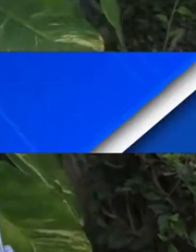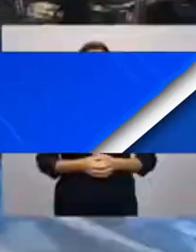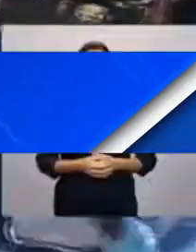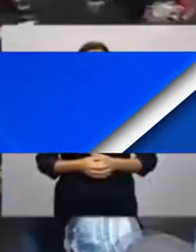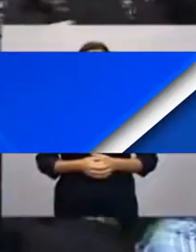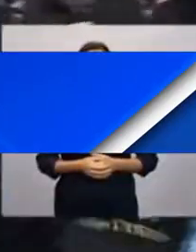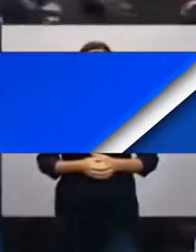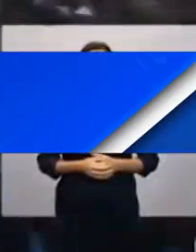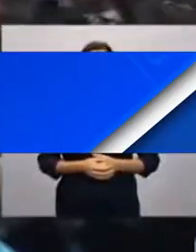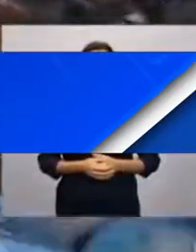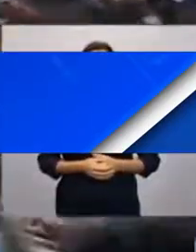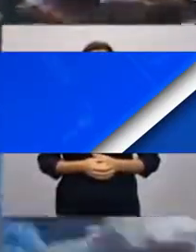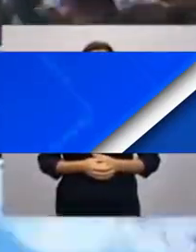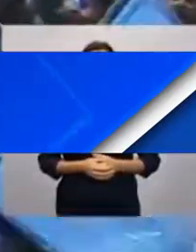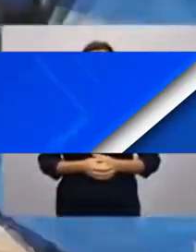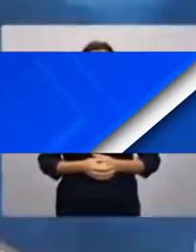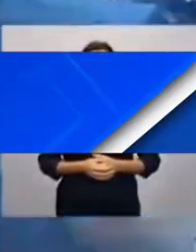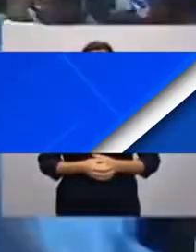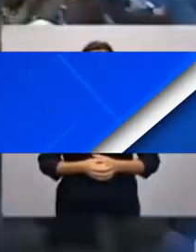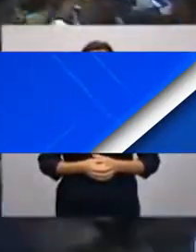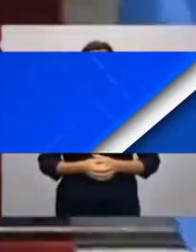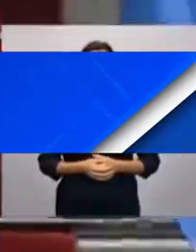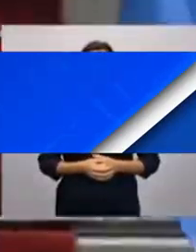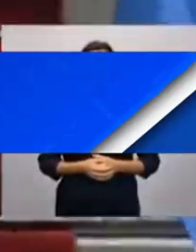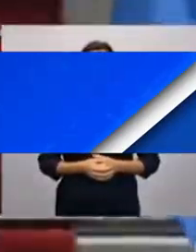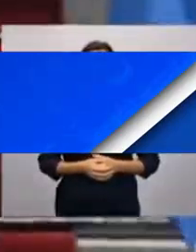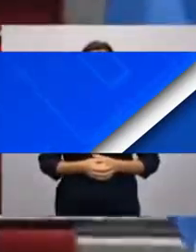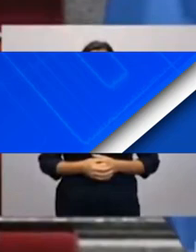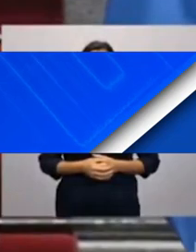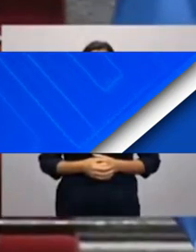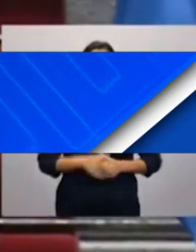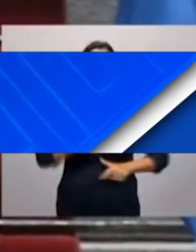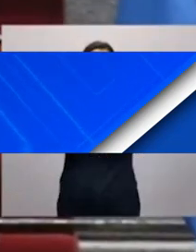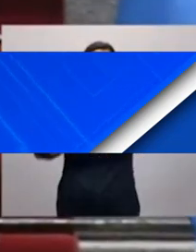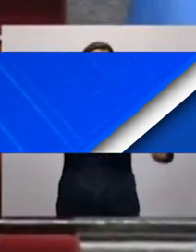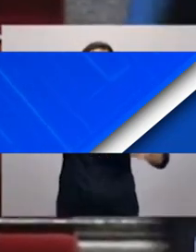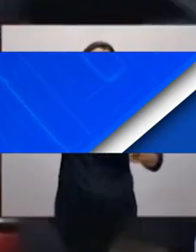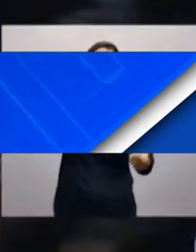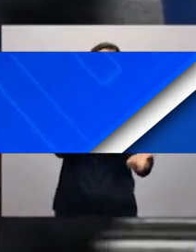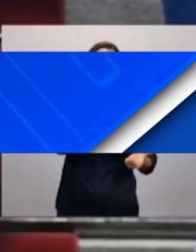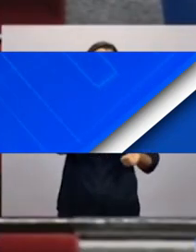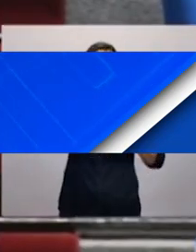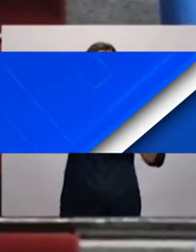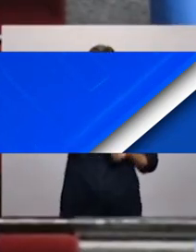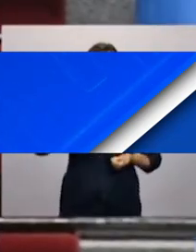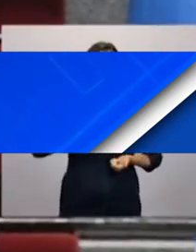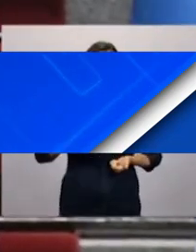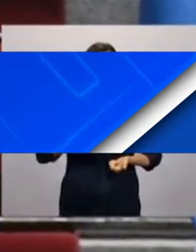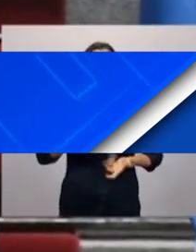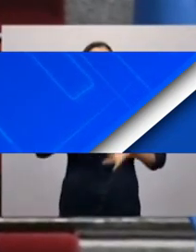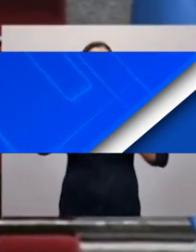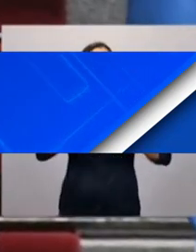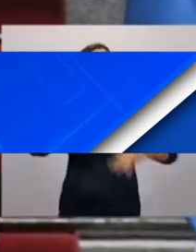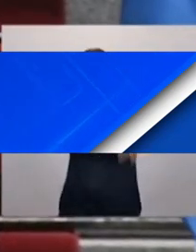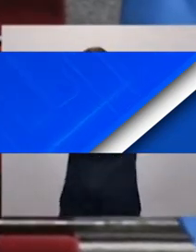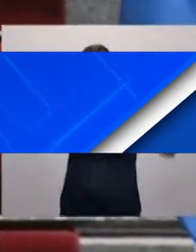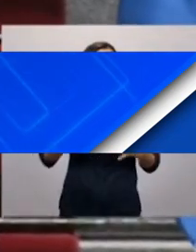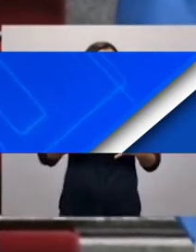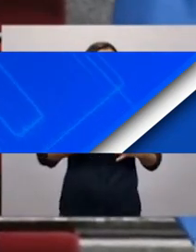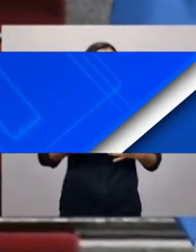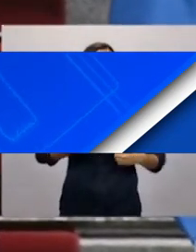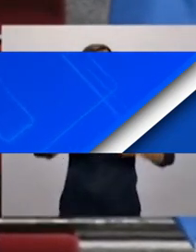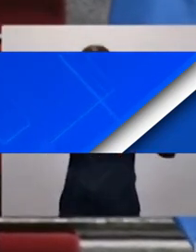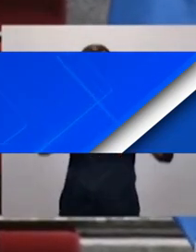continente latinoamericano, puesto que no es ninguna variedad de socialismo. El ultraderechista que ganó